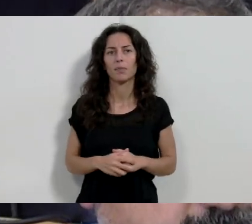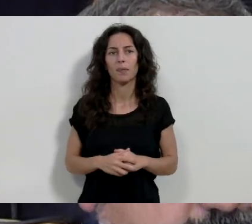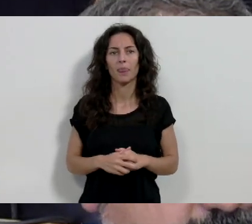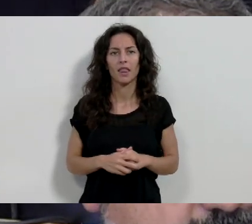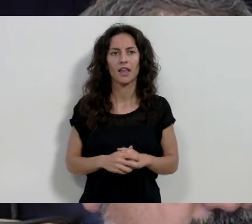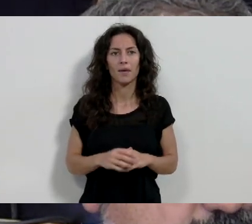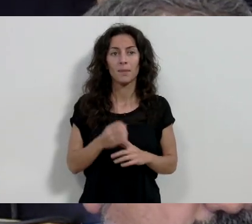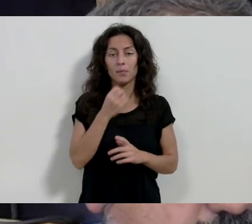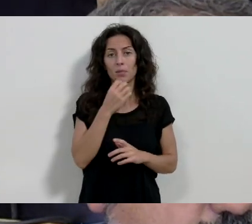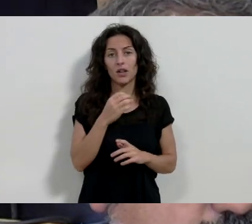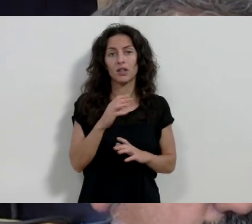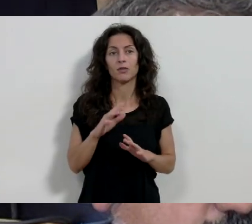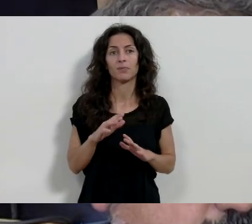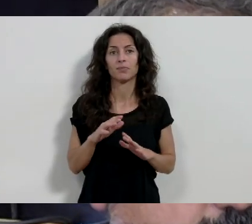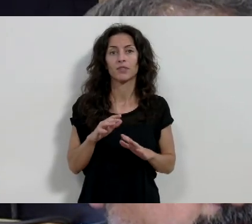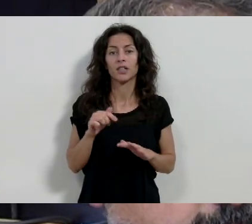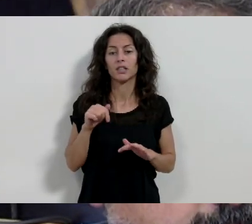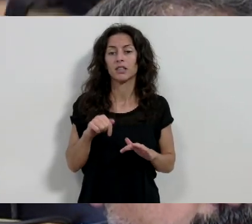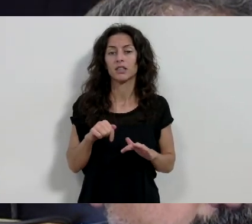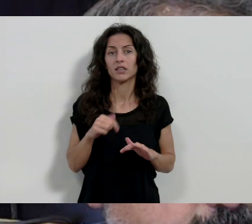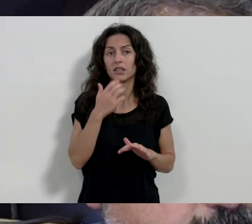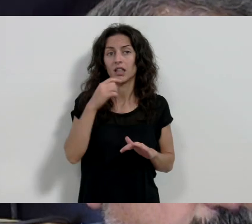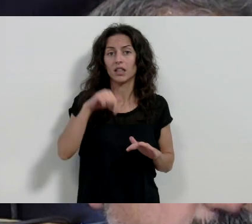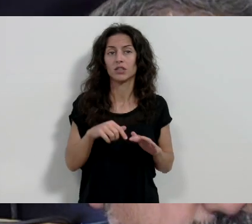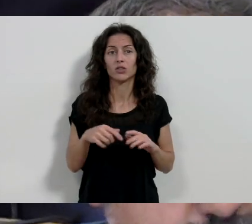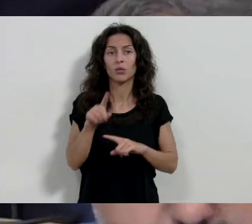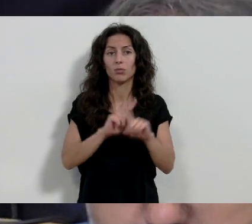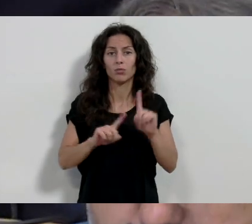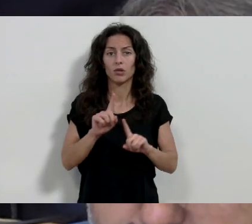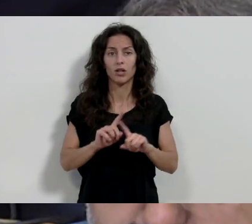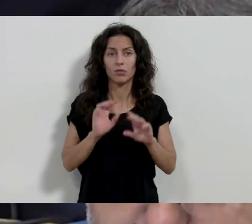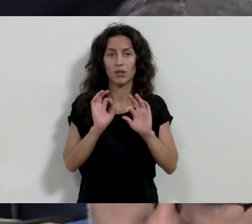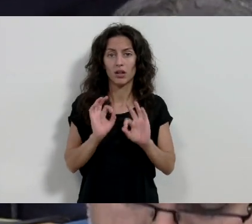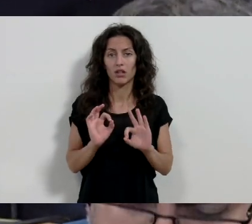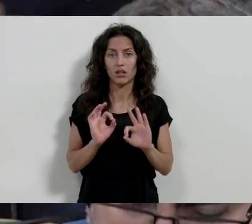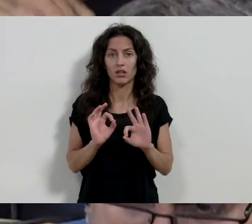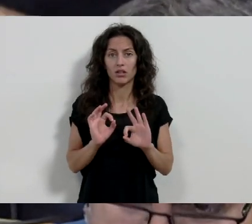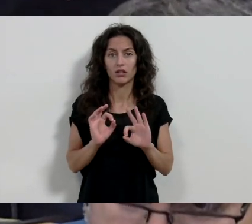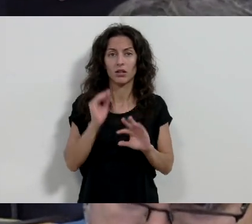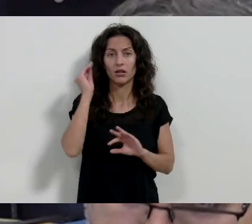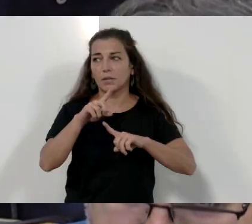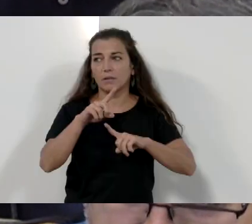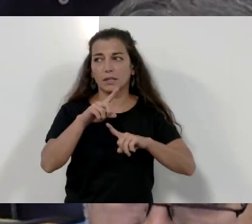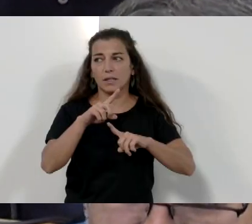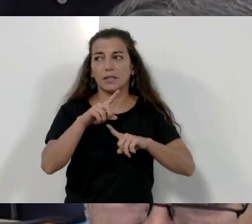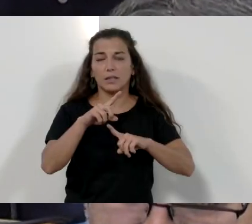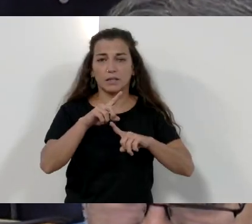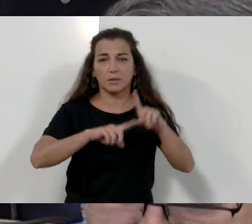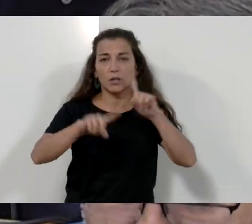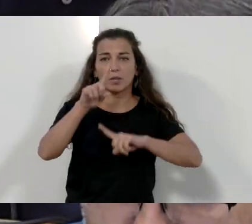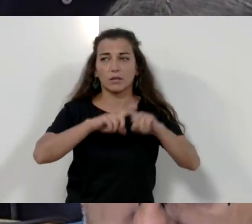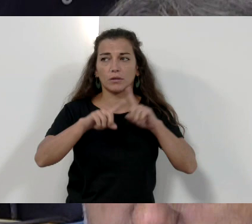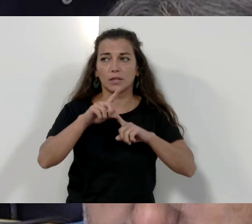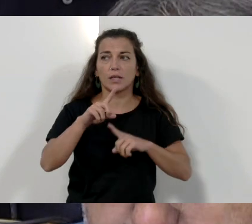Si tanto aquí hay un problema, bueno, que ustedes consideran que es un problema mayor, nosotros consideramos que, por